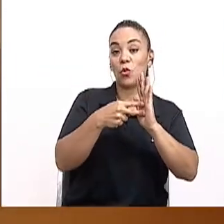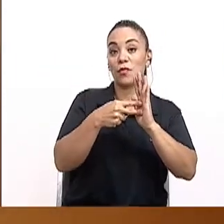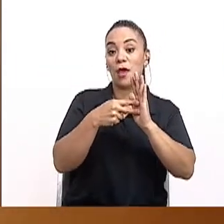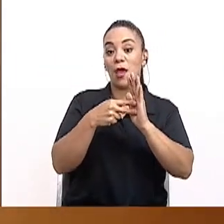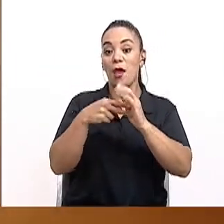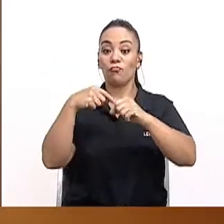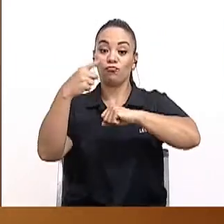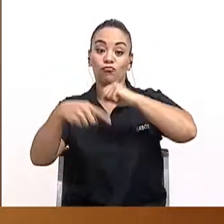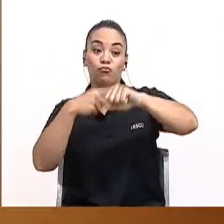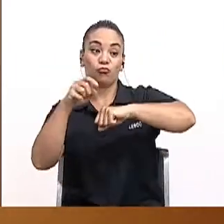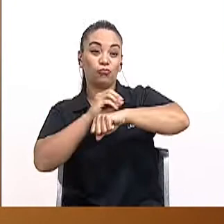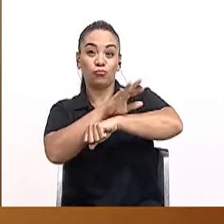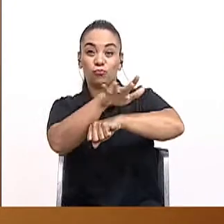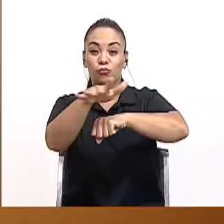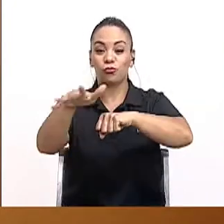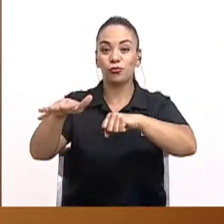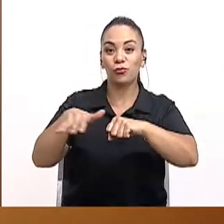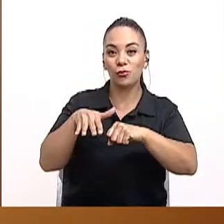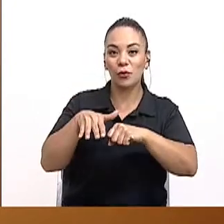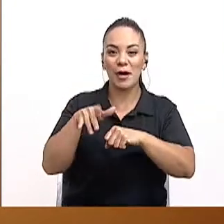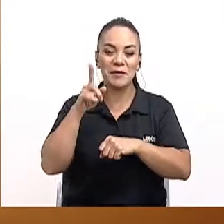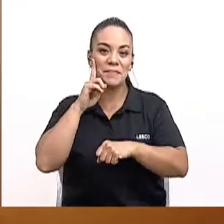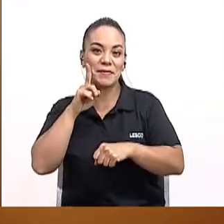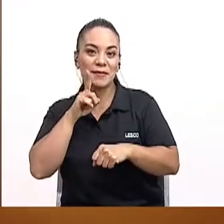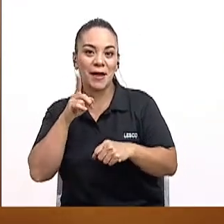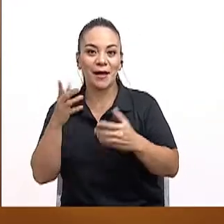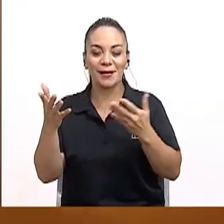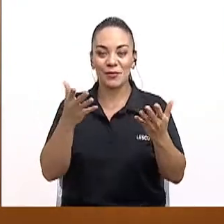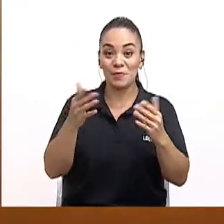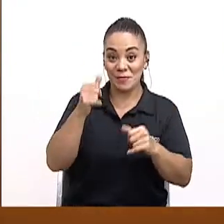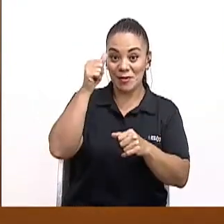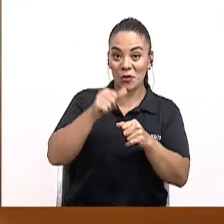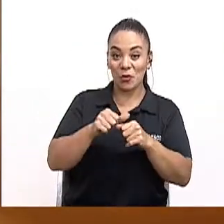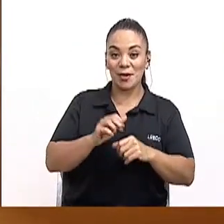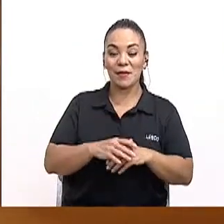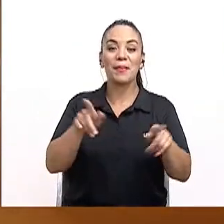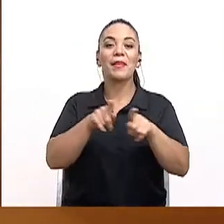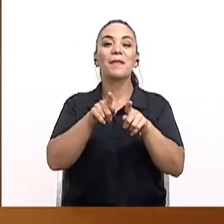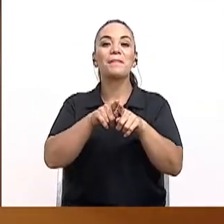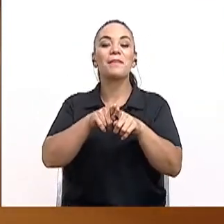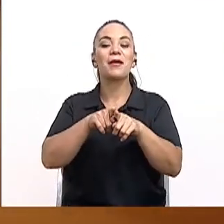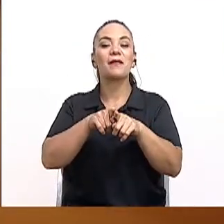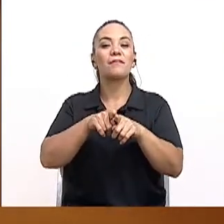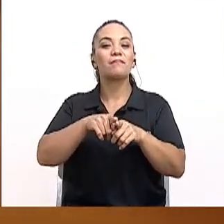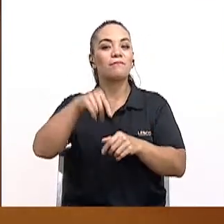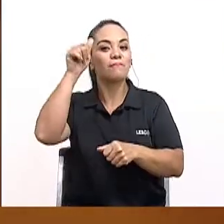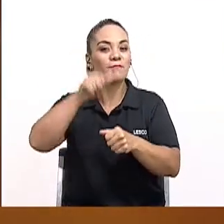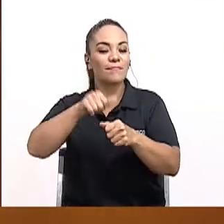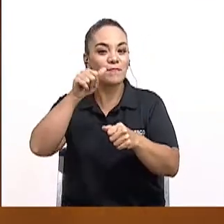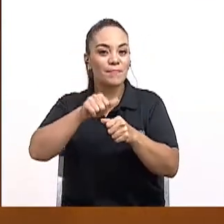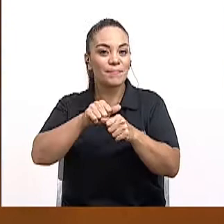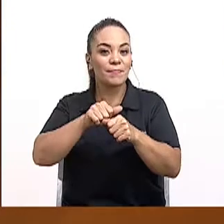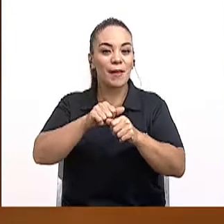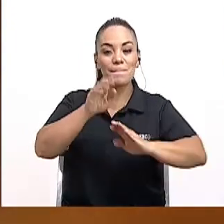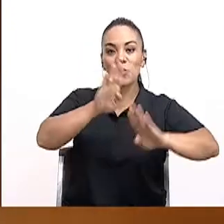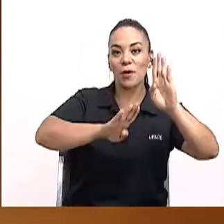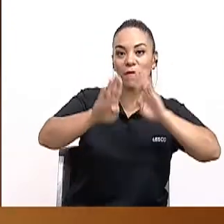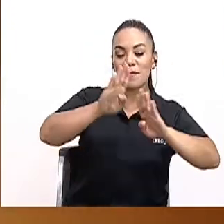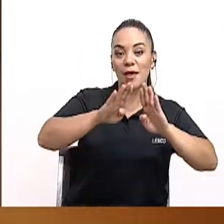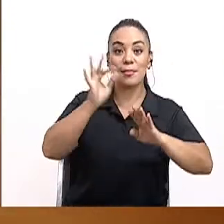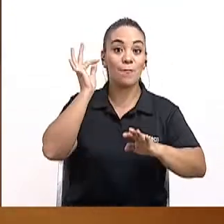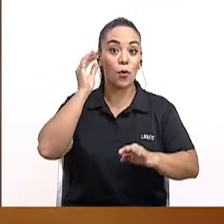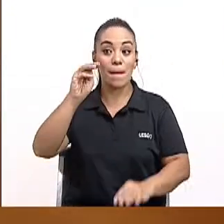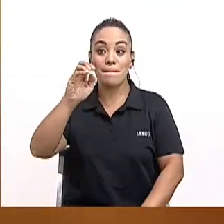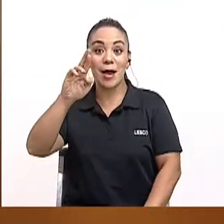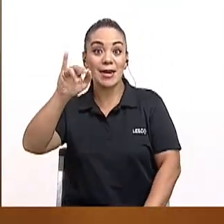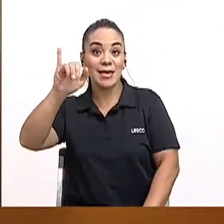radiactividad natural y artificial, ¿sí se acuerdan? También hicimos un repaso por la biografía, por ejemplo, de Marie Curie.